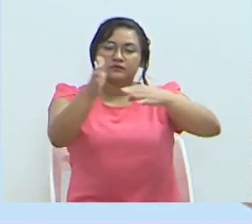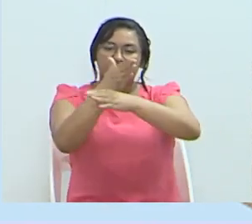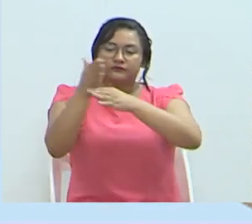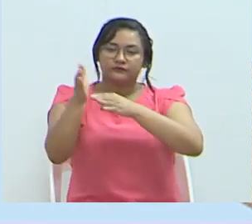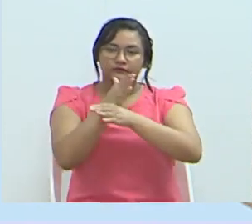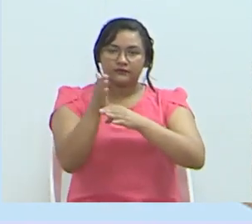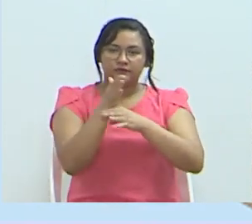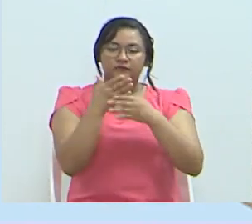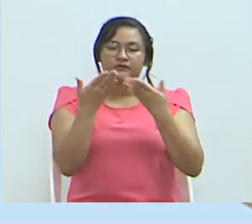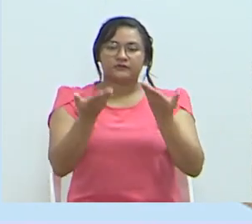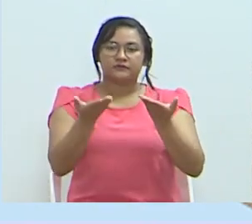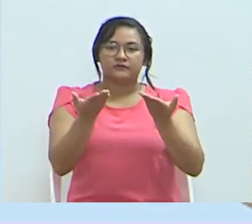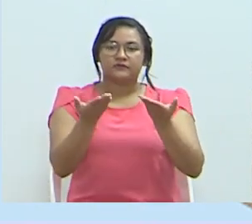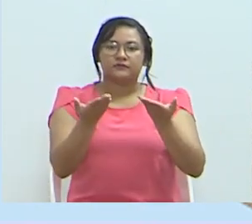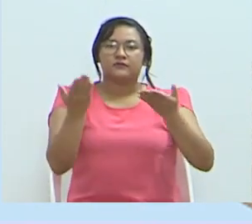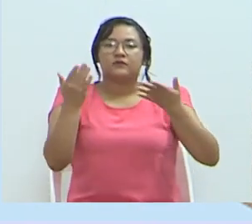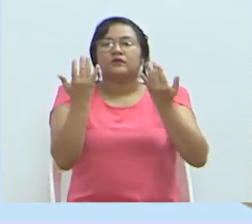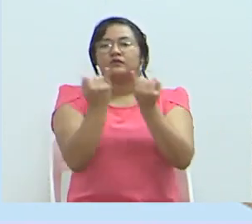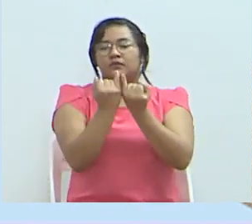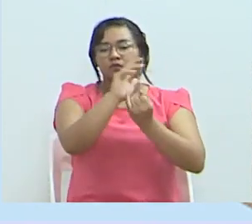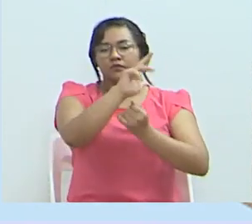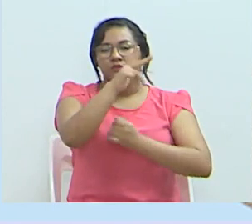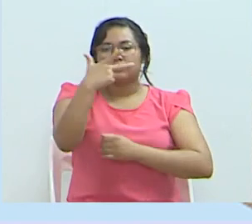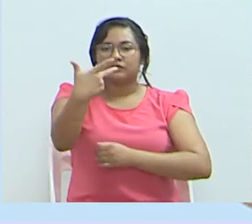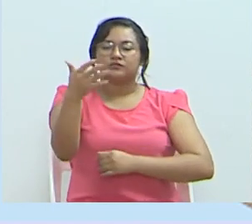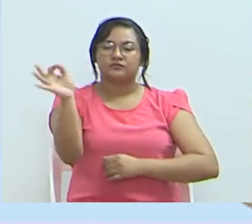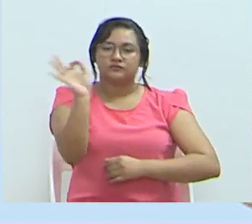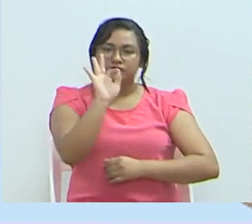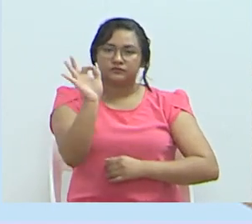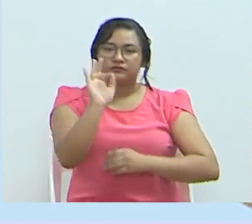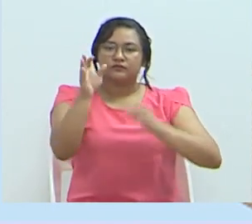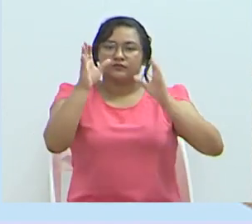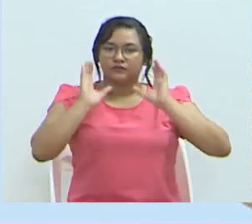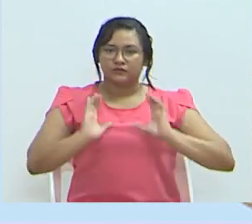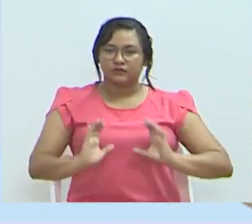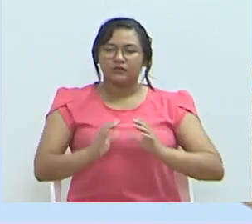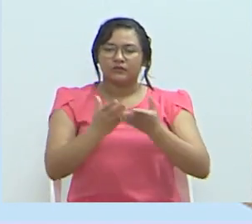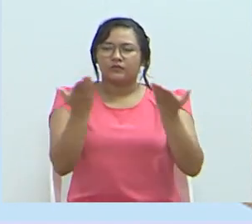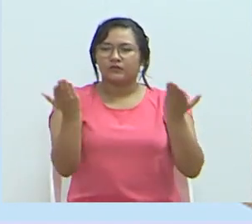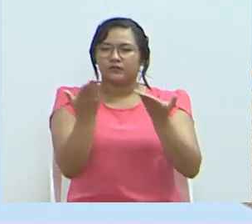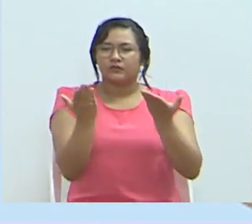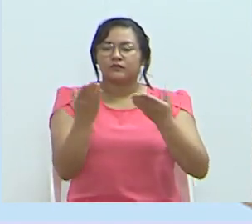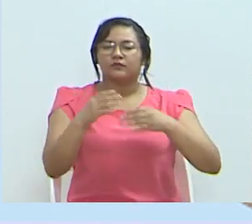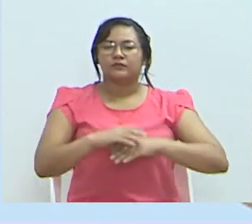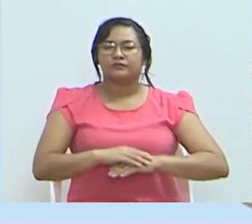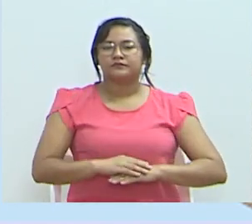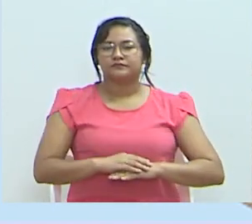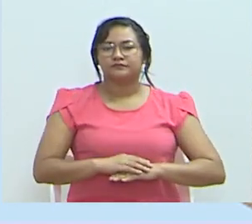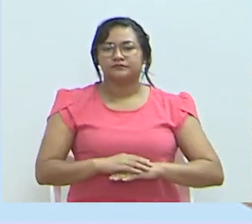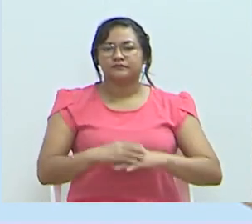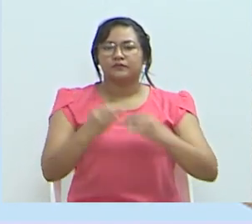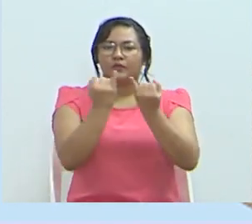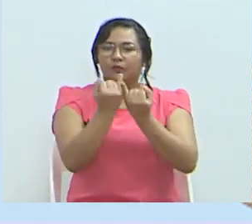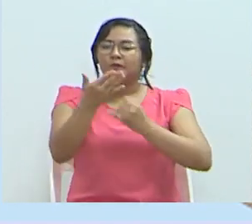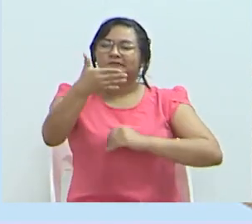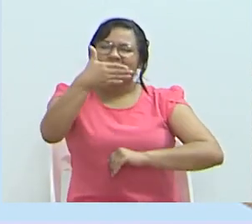estos en 8 aparatos o sistemas. Estos forman estructuras cada vez más